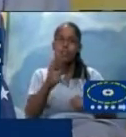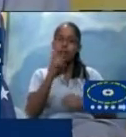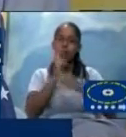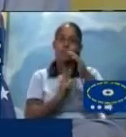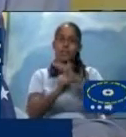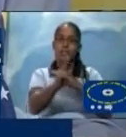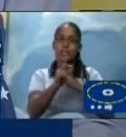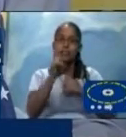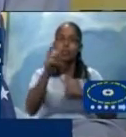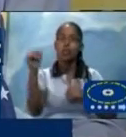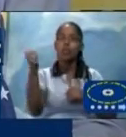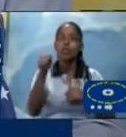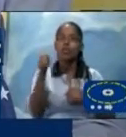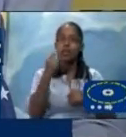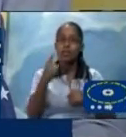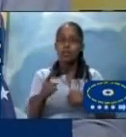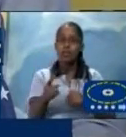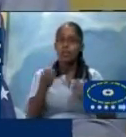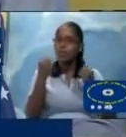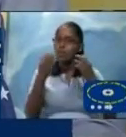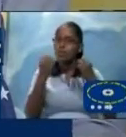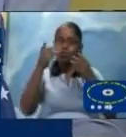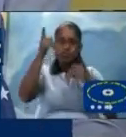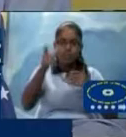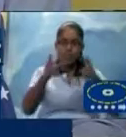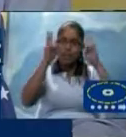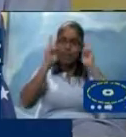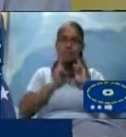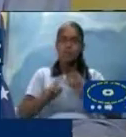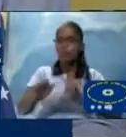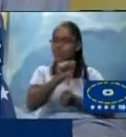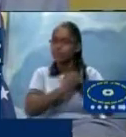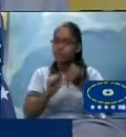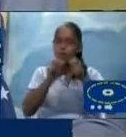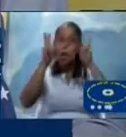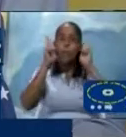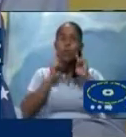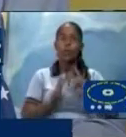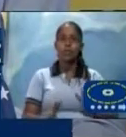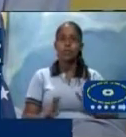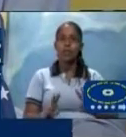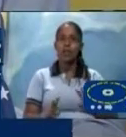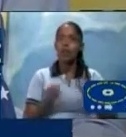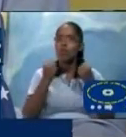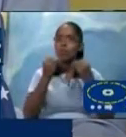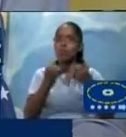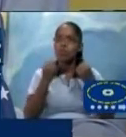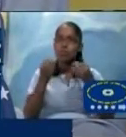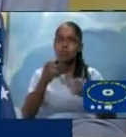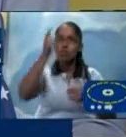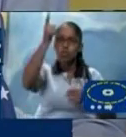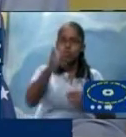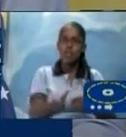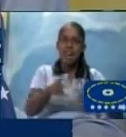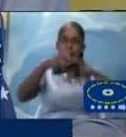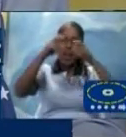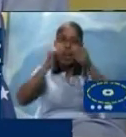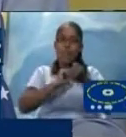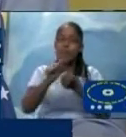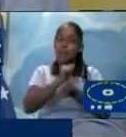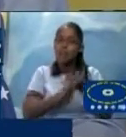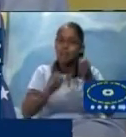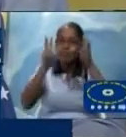versículo 10, dice, y muchos serán limpios y emblanquecidos y purificados. Muchos serán limpios